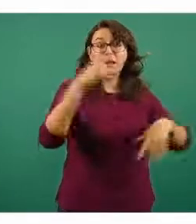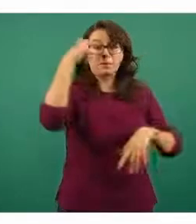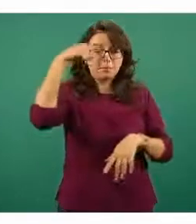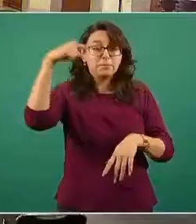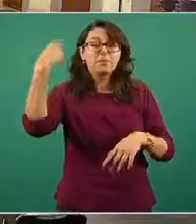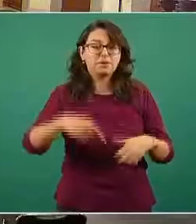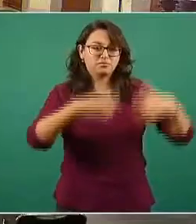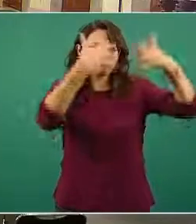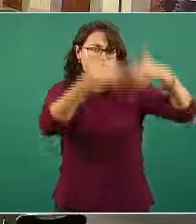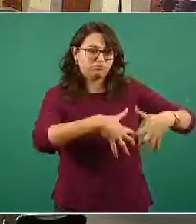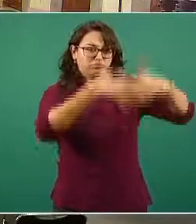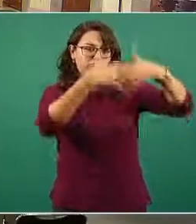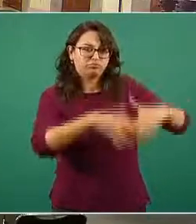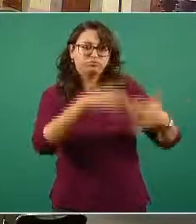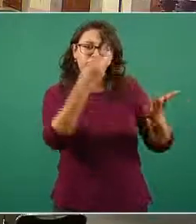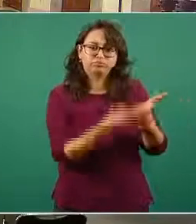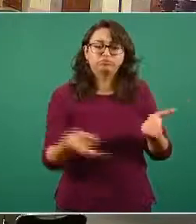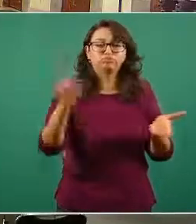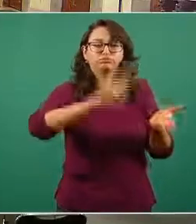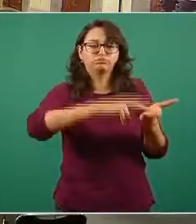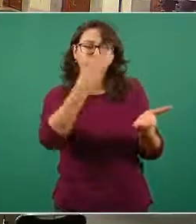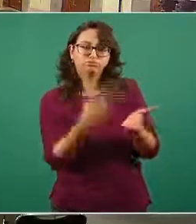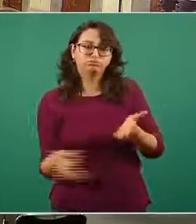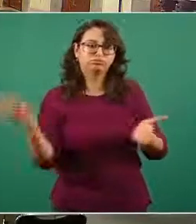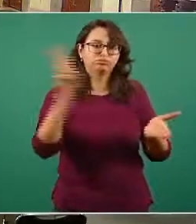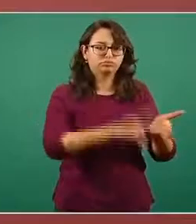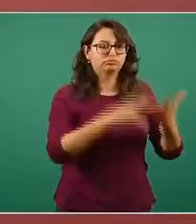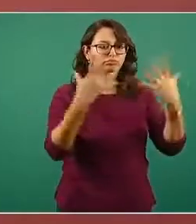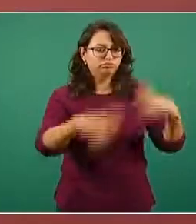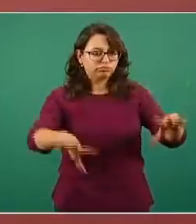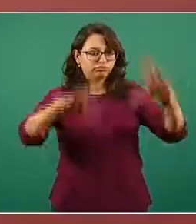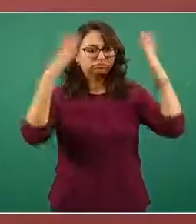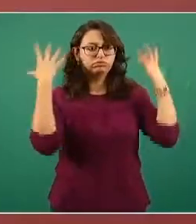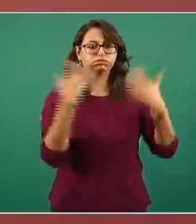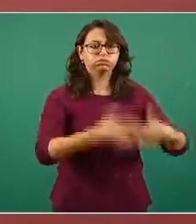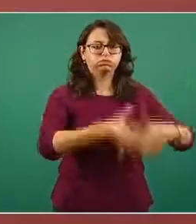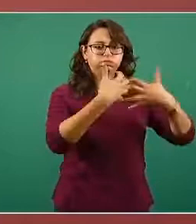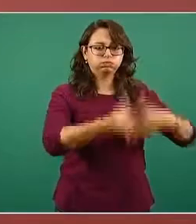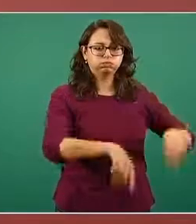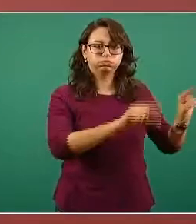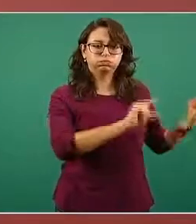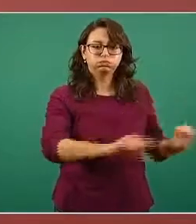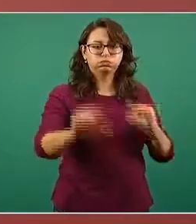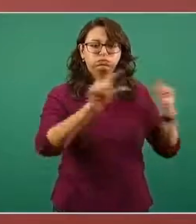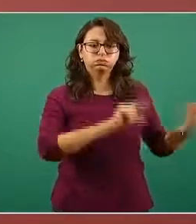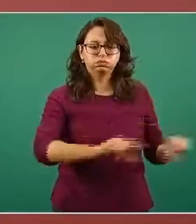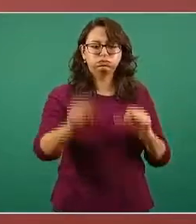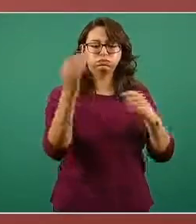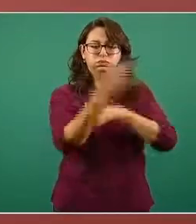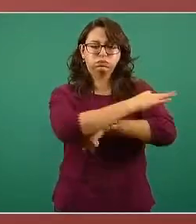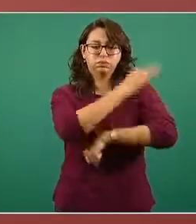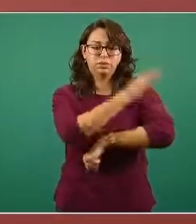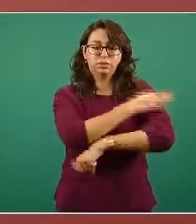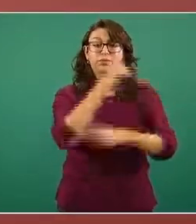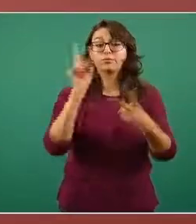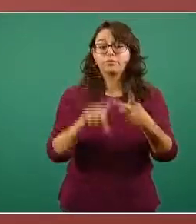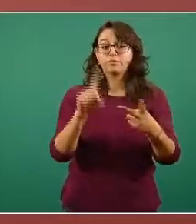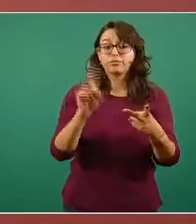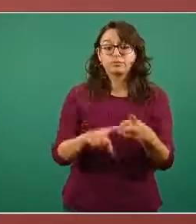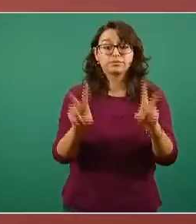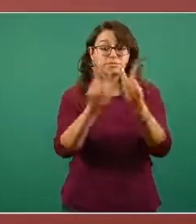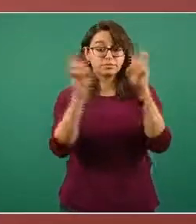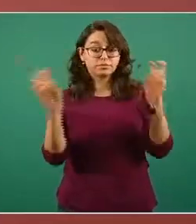multiplicación de más de 3 veces la velocidad de fabricación de vacunas. Y el segundo factor que está relacionado